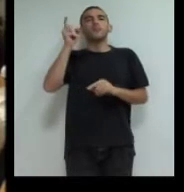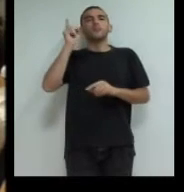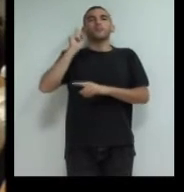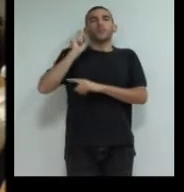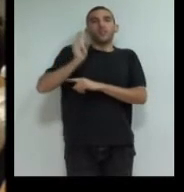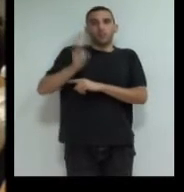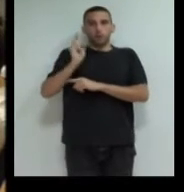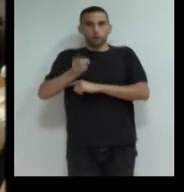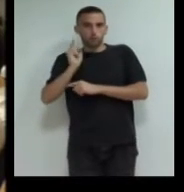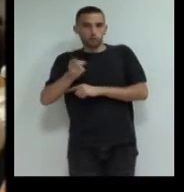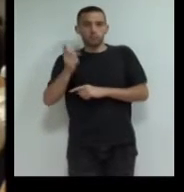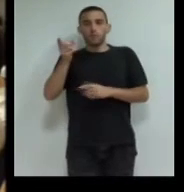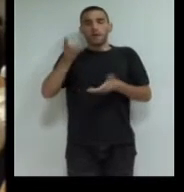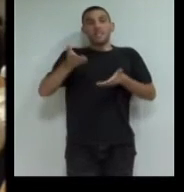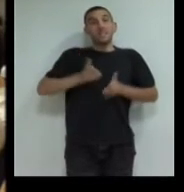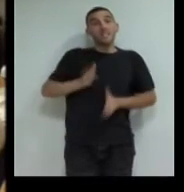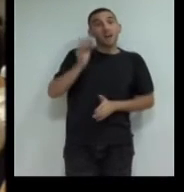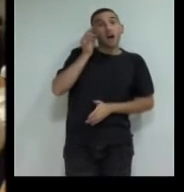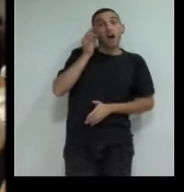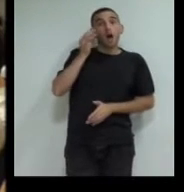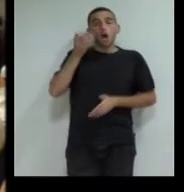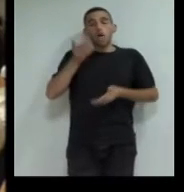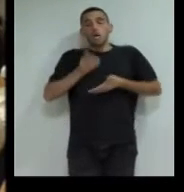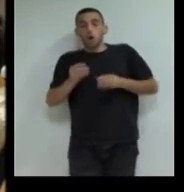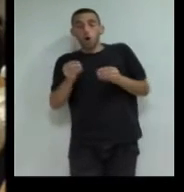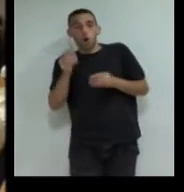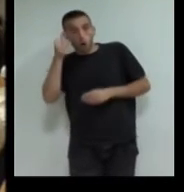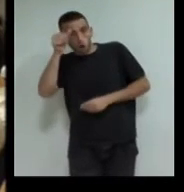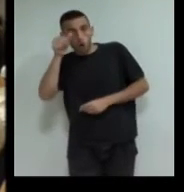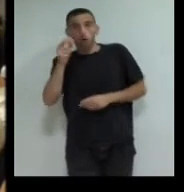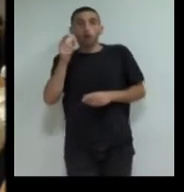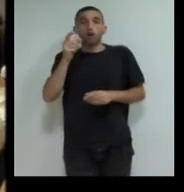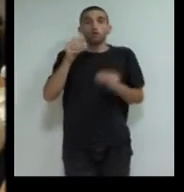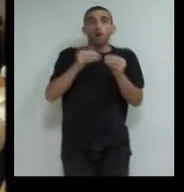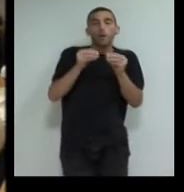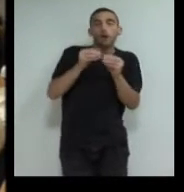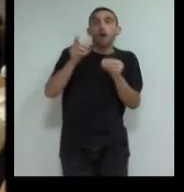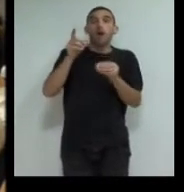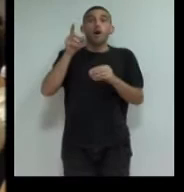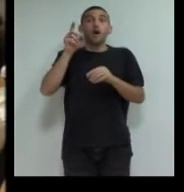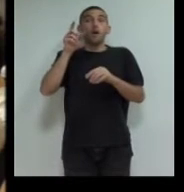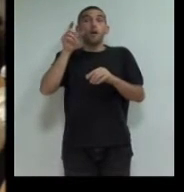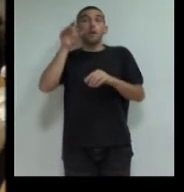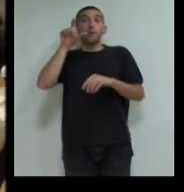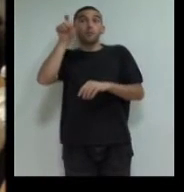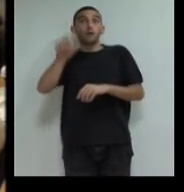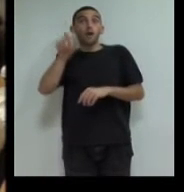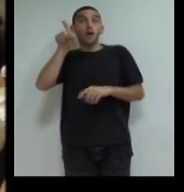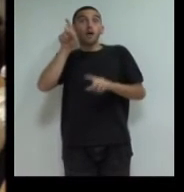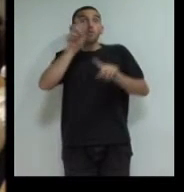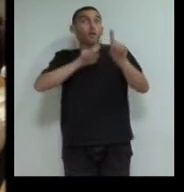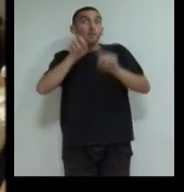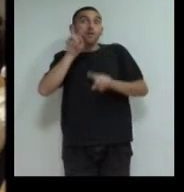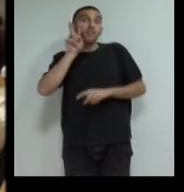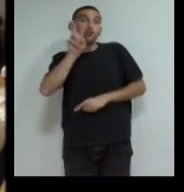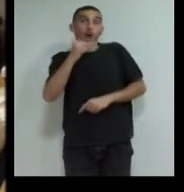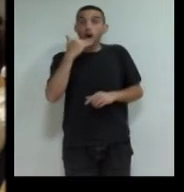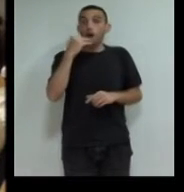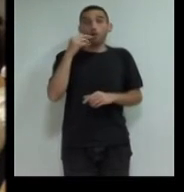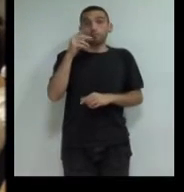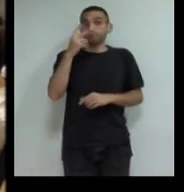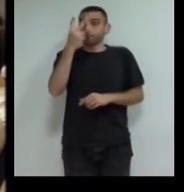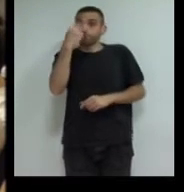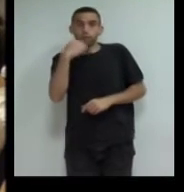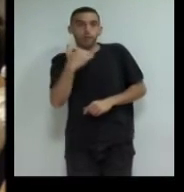que tiene una hija, un hijo, un sobrino, y tienen problemas de visión, la cadena, no sé por qué, pero aquí